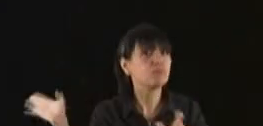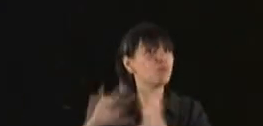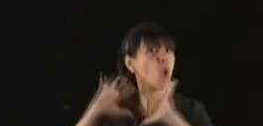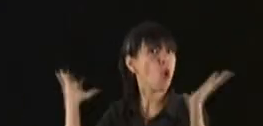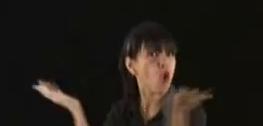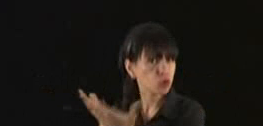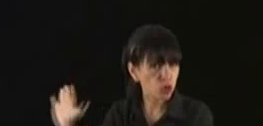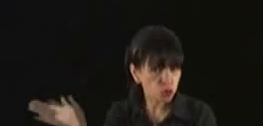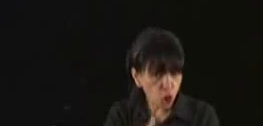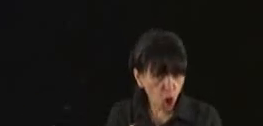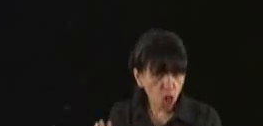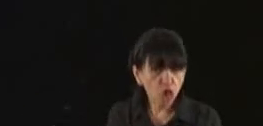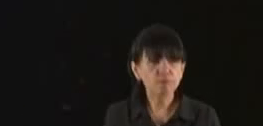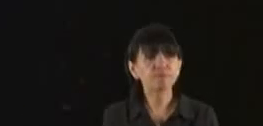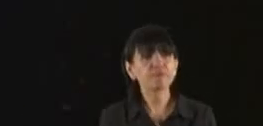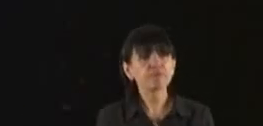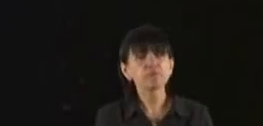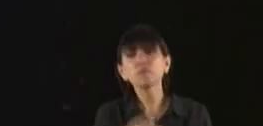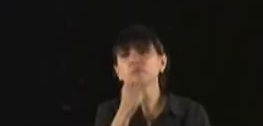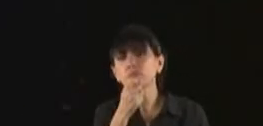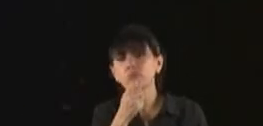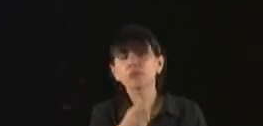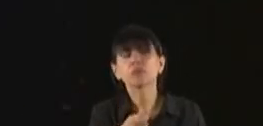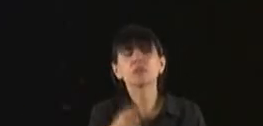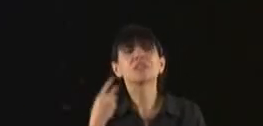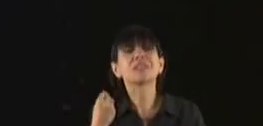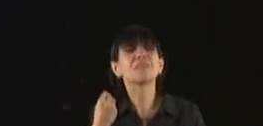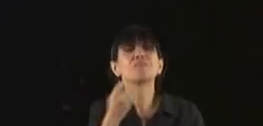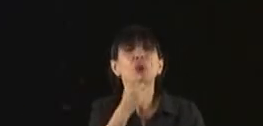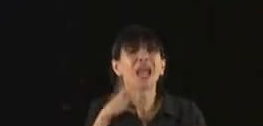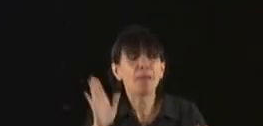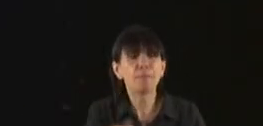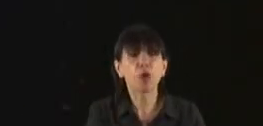incremento de medicación psiquiátrica.